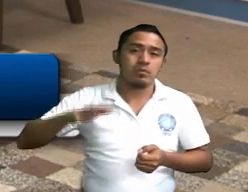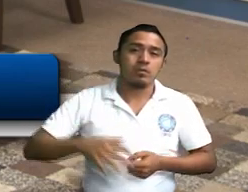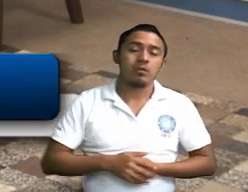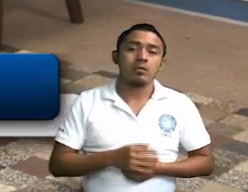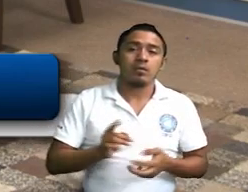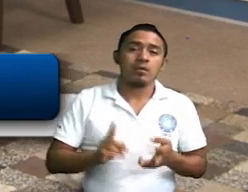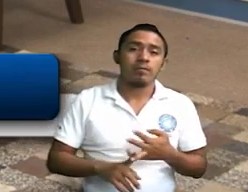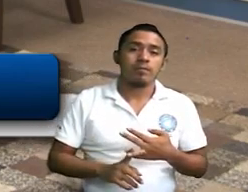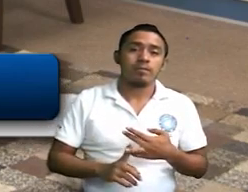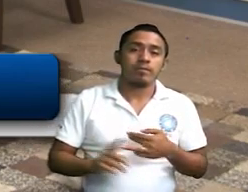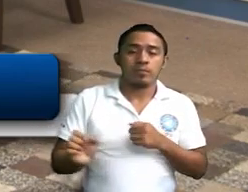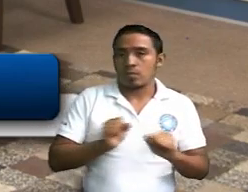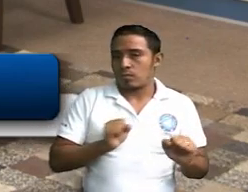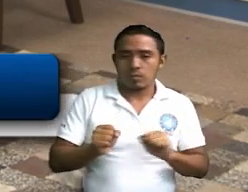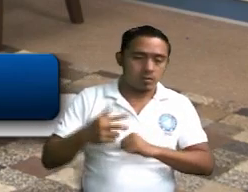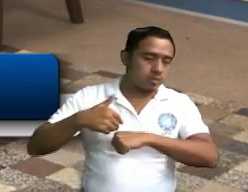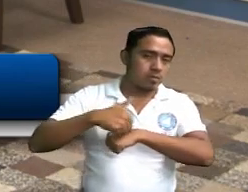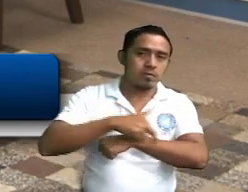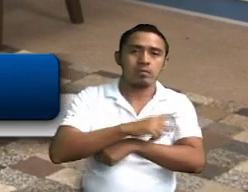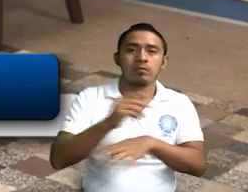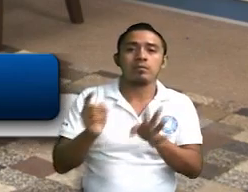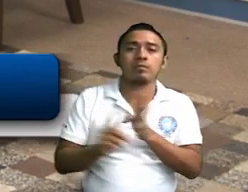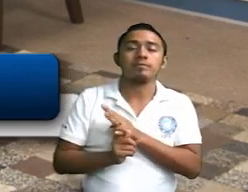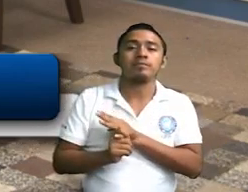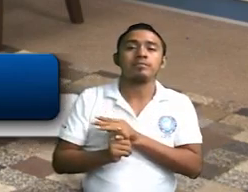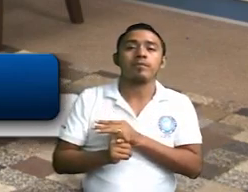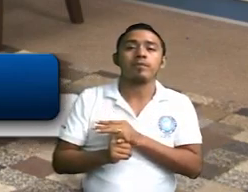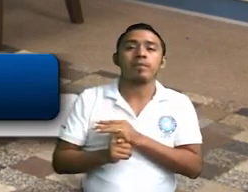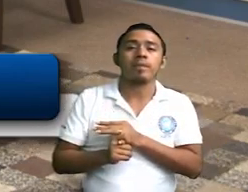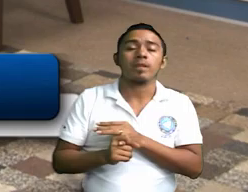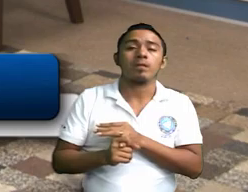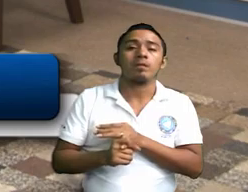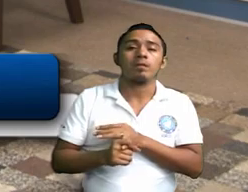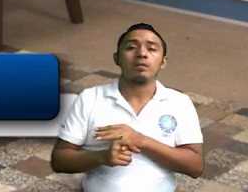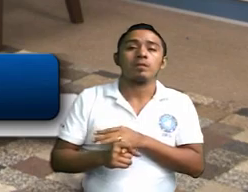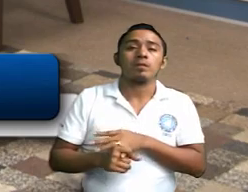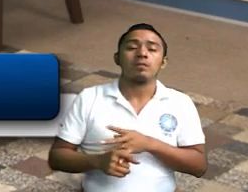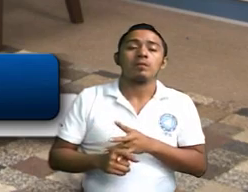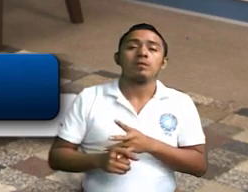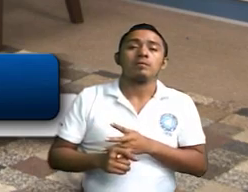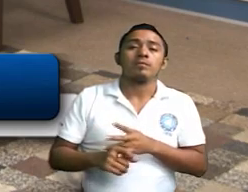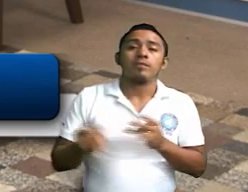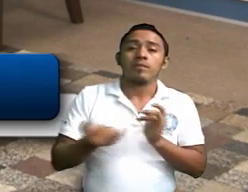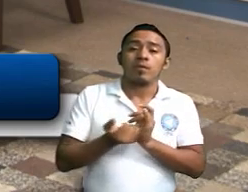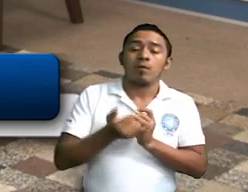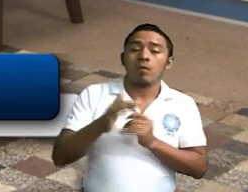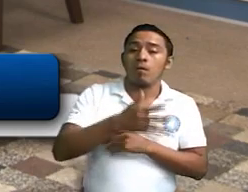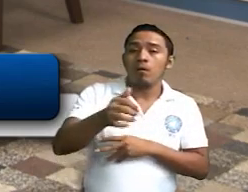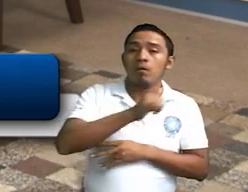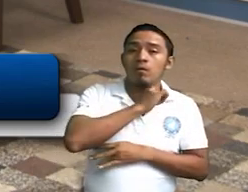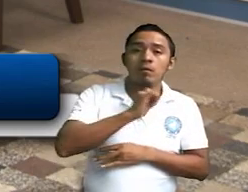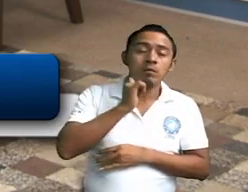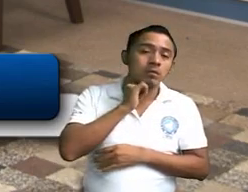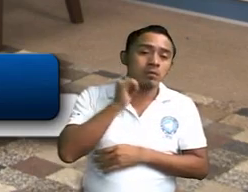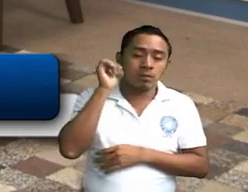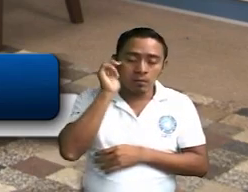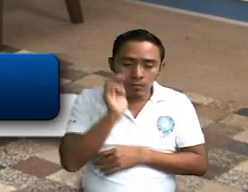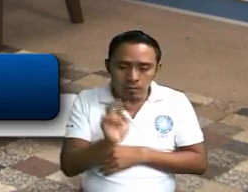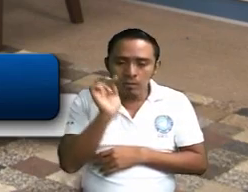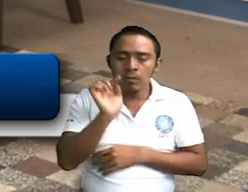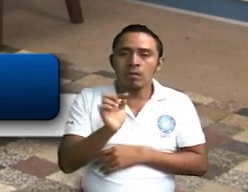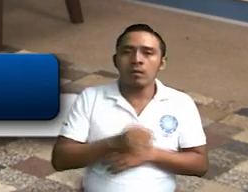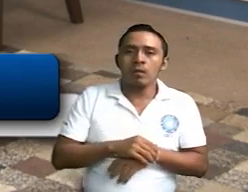la imposibilidad funcional, como dijimos, y se acompaña, se hace diagnóstico junto con algunos exámenes de laboratorio, donde vamos a encontrar